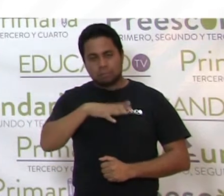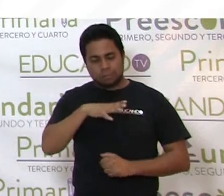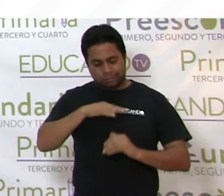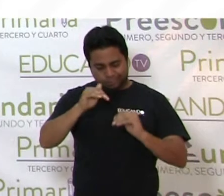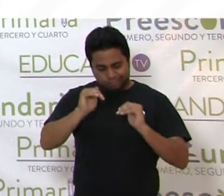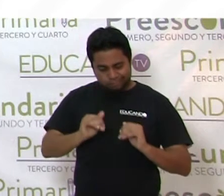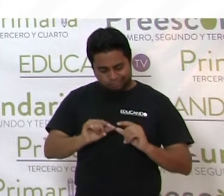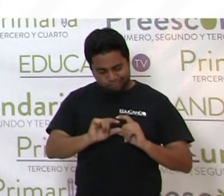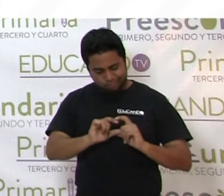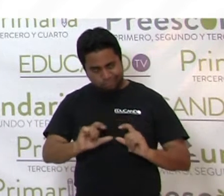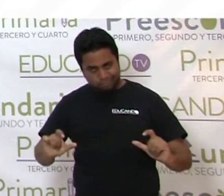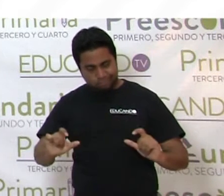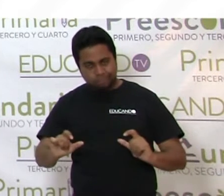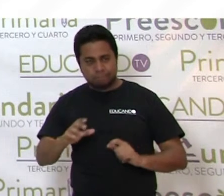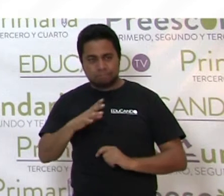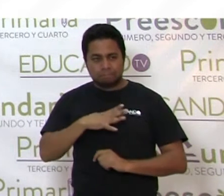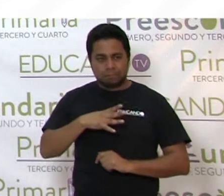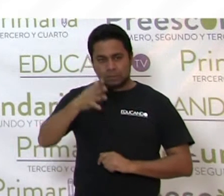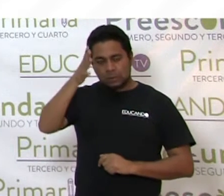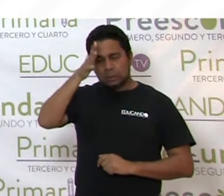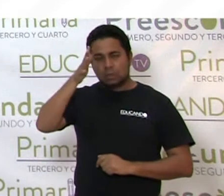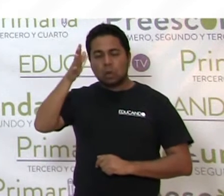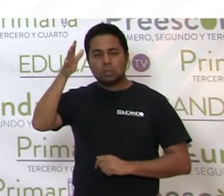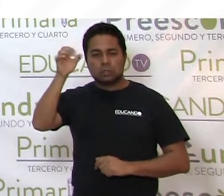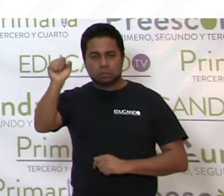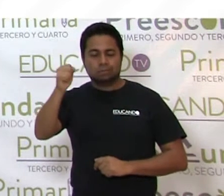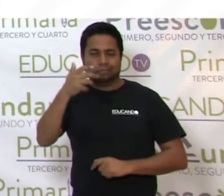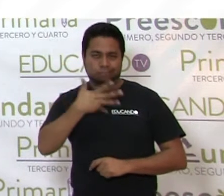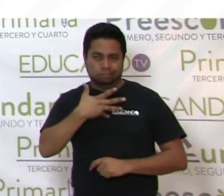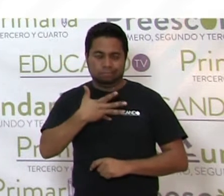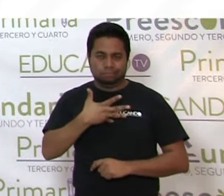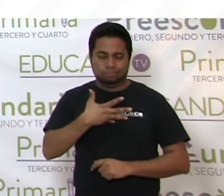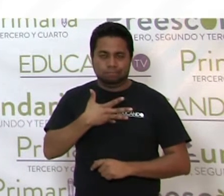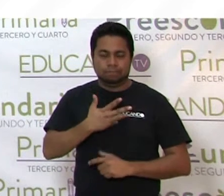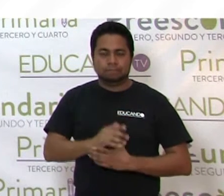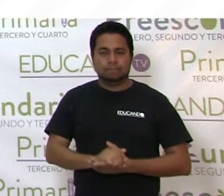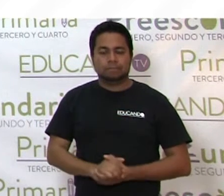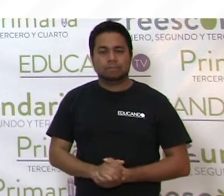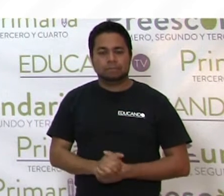Y ahí está un concepto de lo